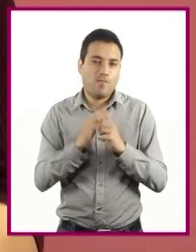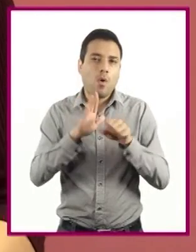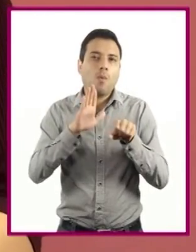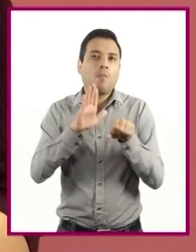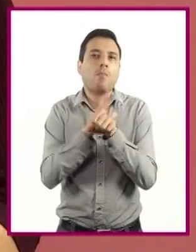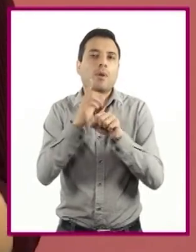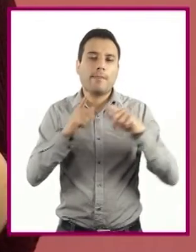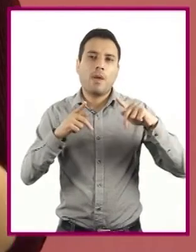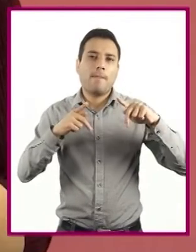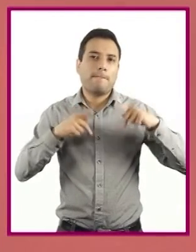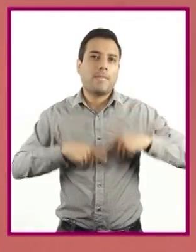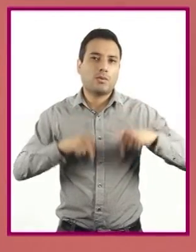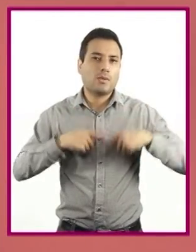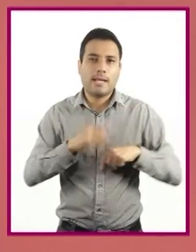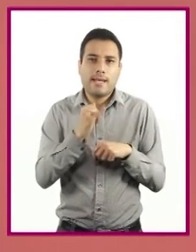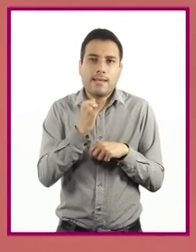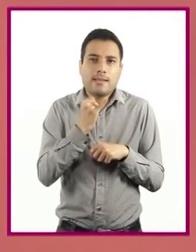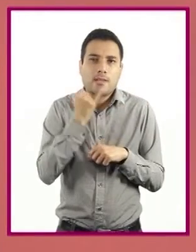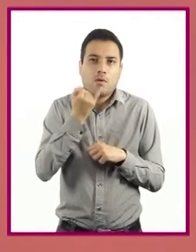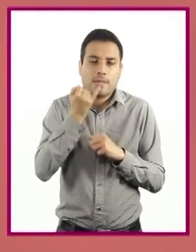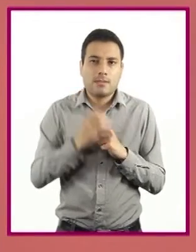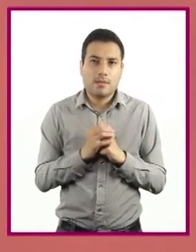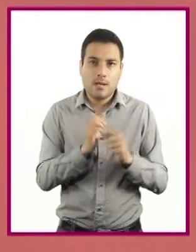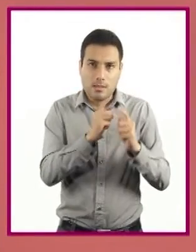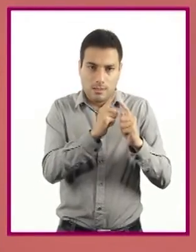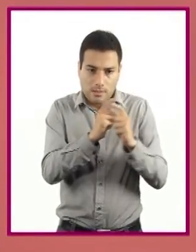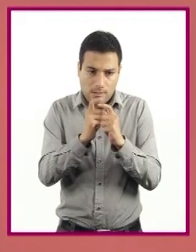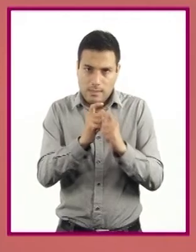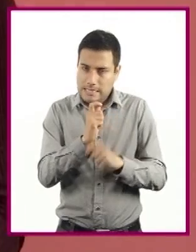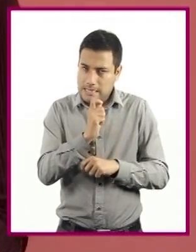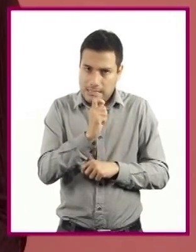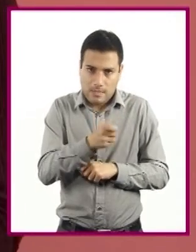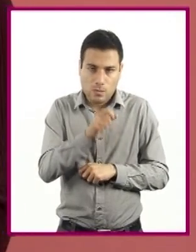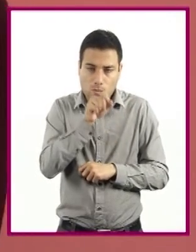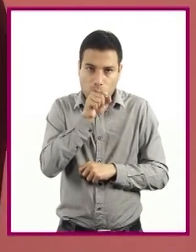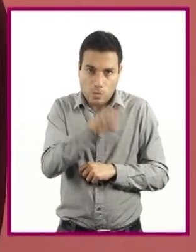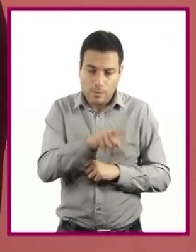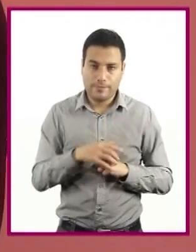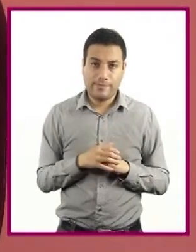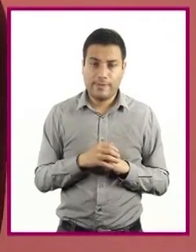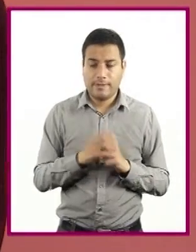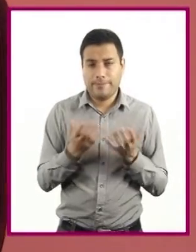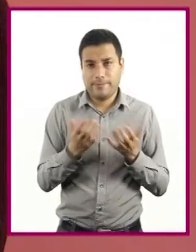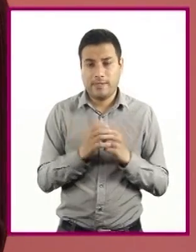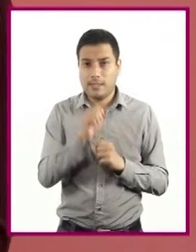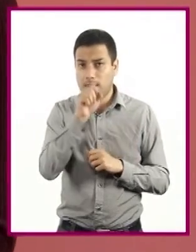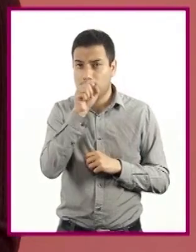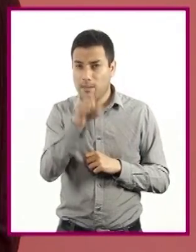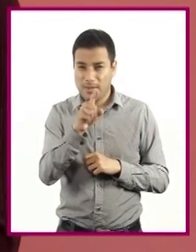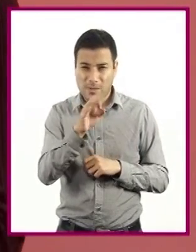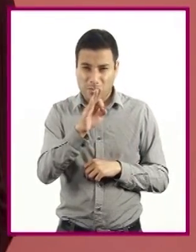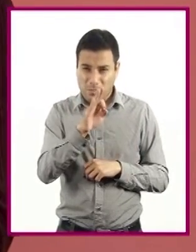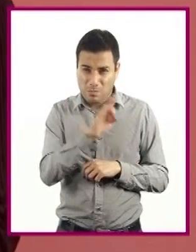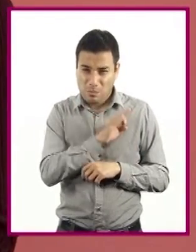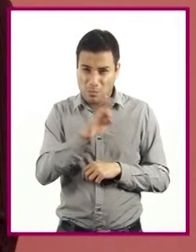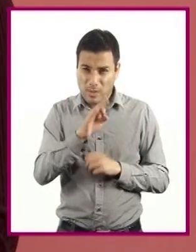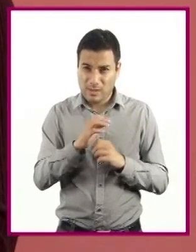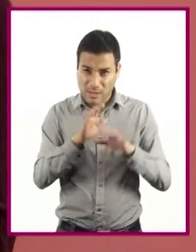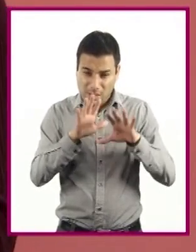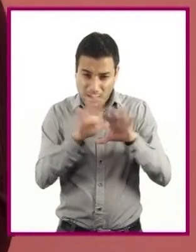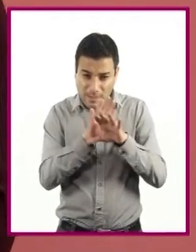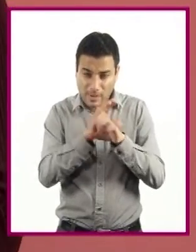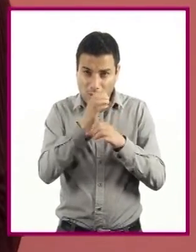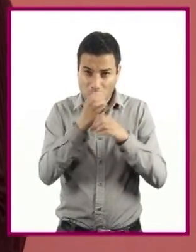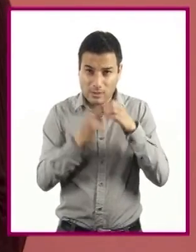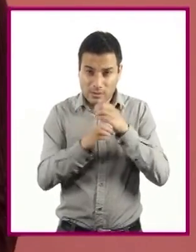cómo uno los pronuncia, los 4 caracteres no cambian de significado. Tampoco se pueden sustituir los componentes libremente,